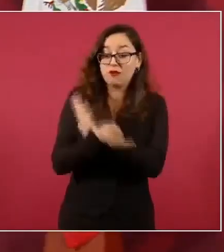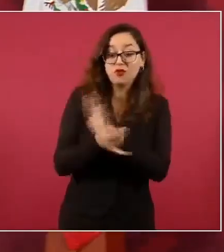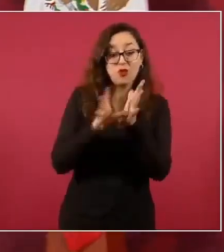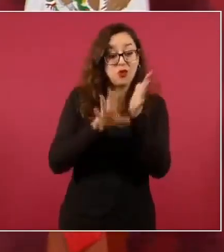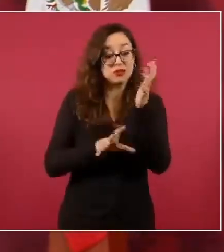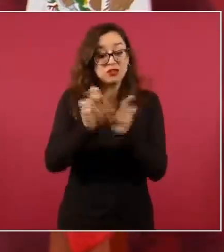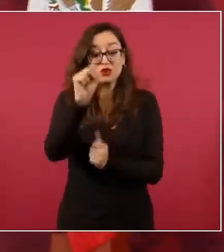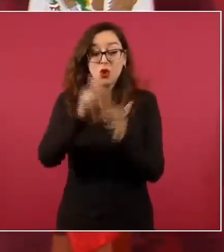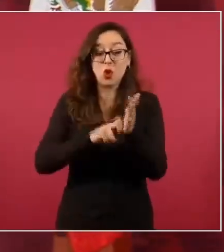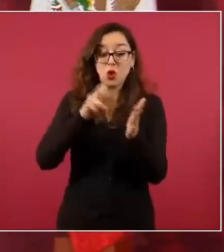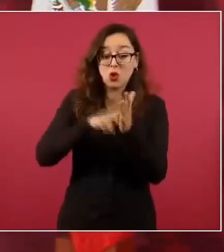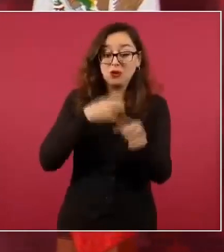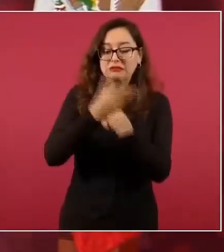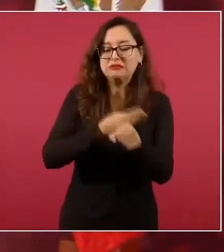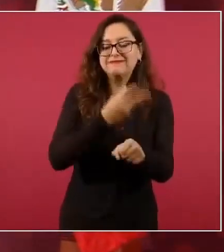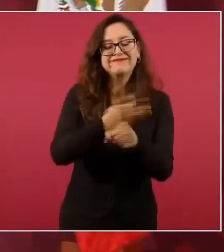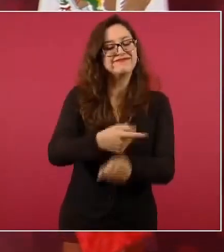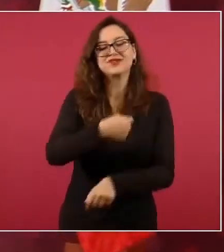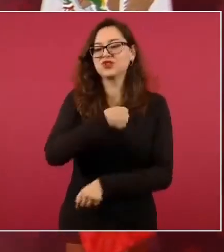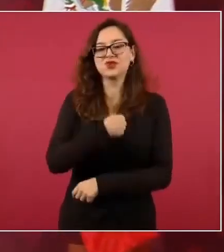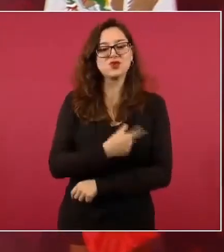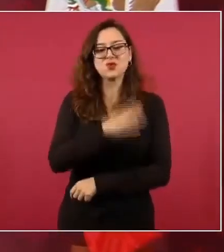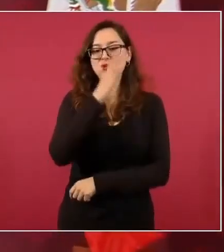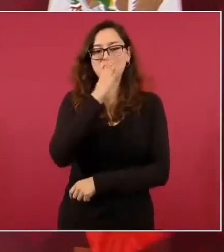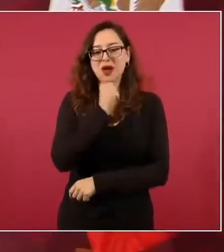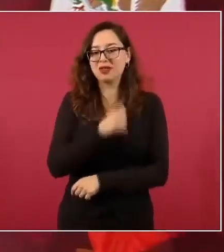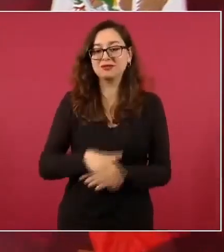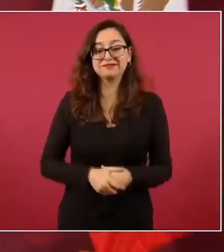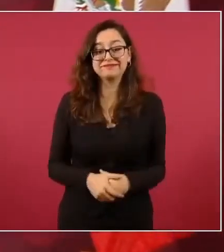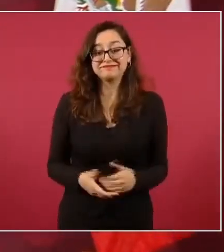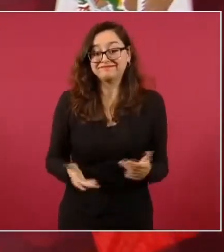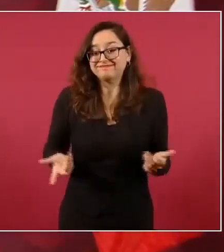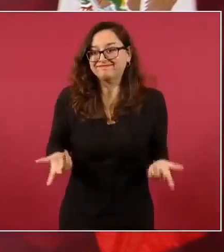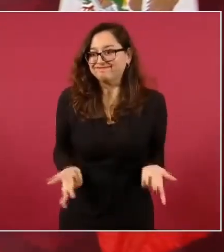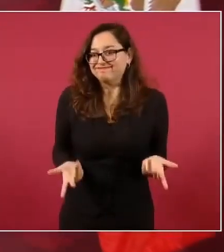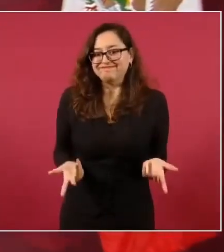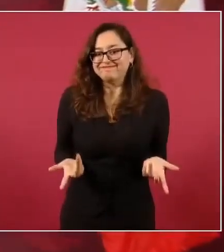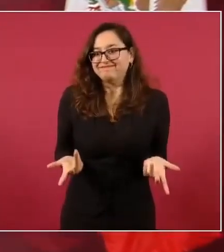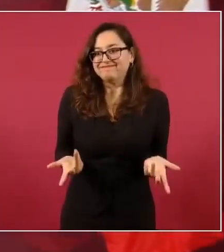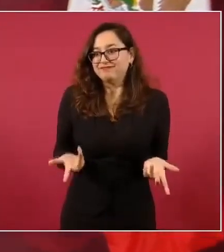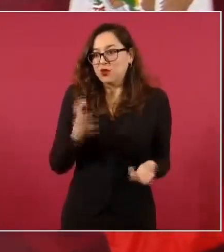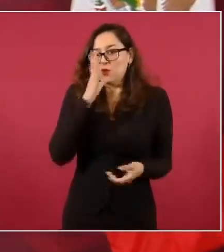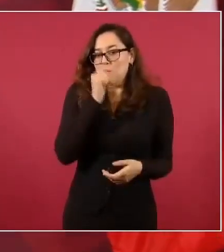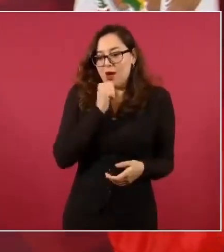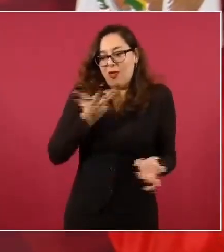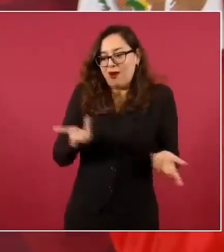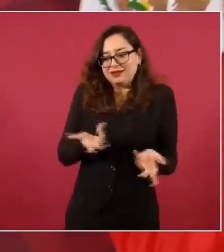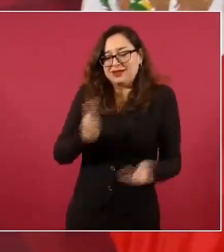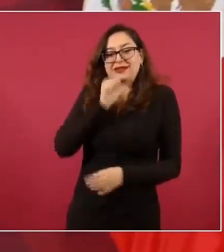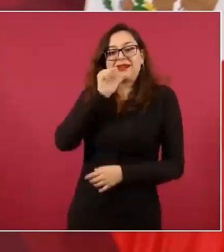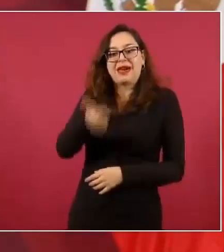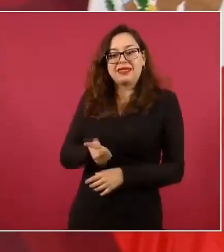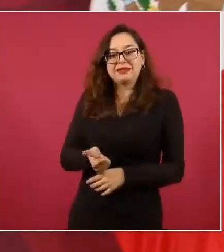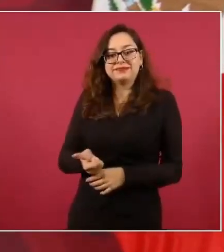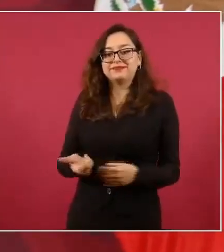que ahora que se va a discutir en el Congreso